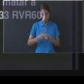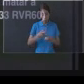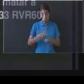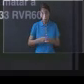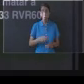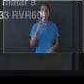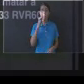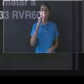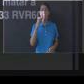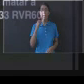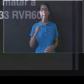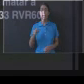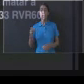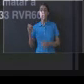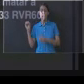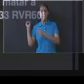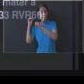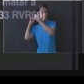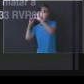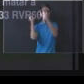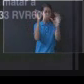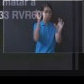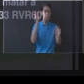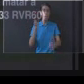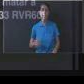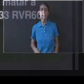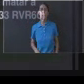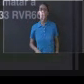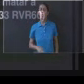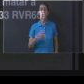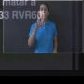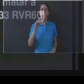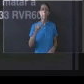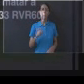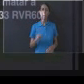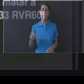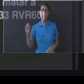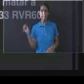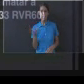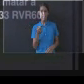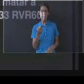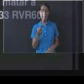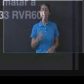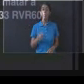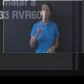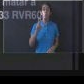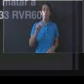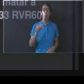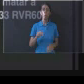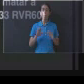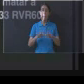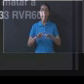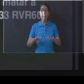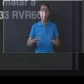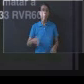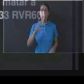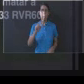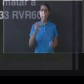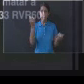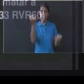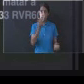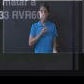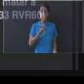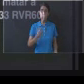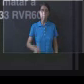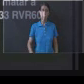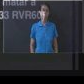Y no para, como dice el apóstol, la chancleta voladora, eso es solo para calmarlo, sino para matarlo. No para, mire, una